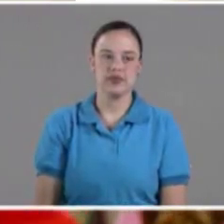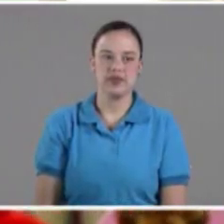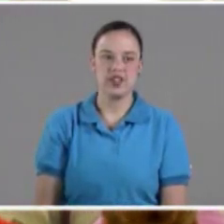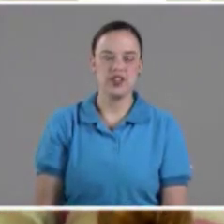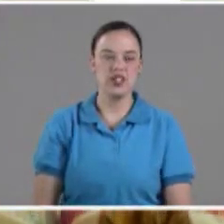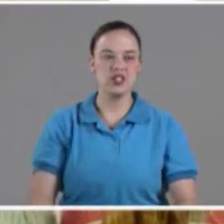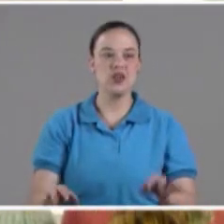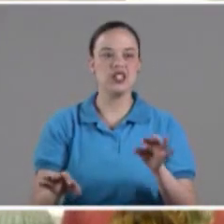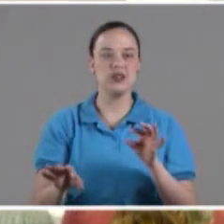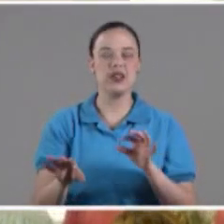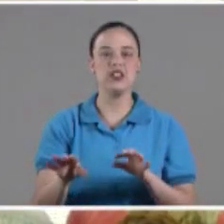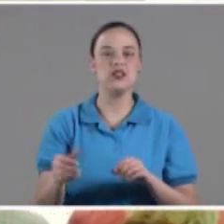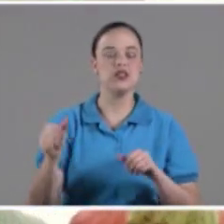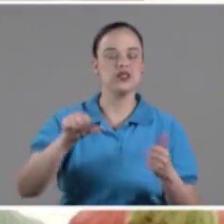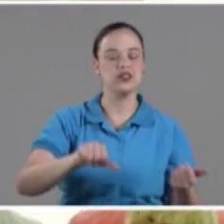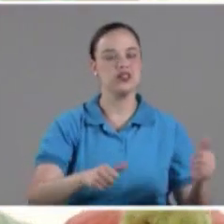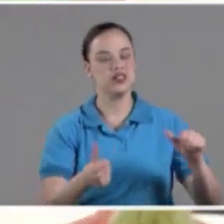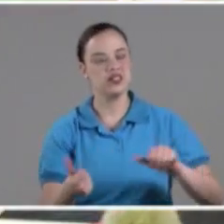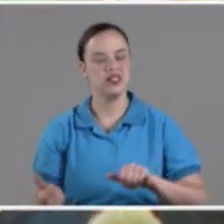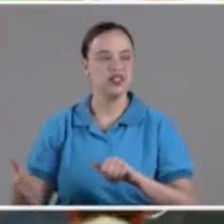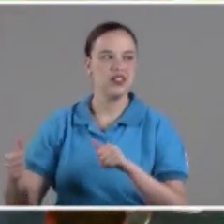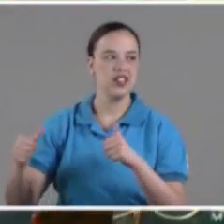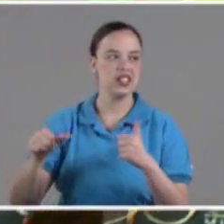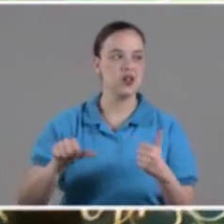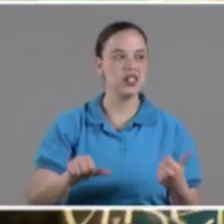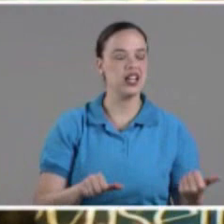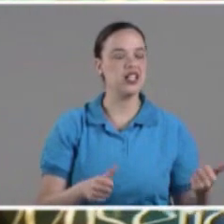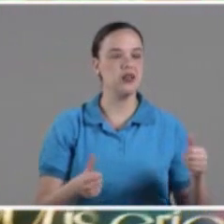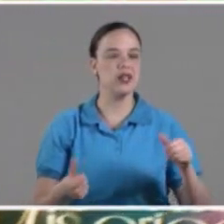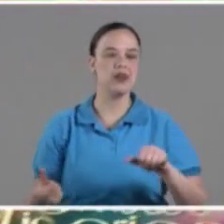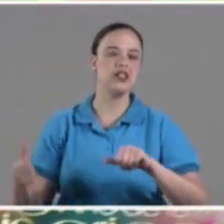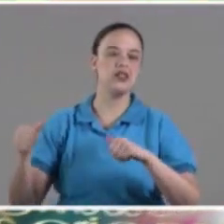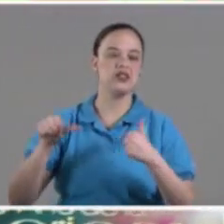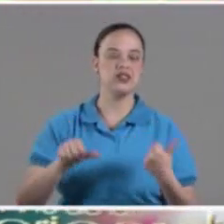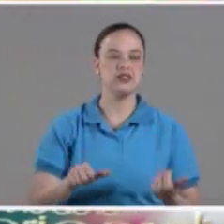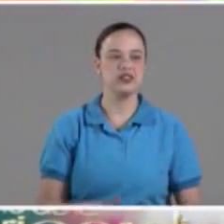Aleluya como no aplaudiste el cielo aplaudió aleluya